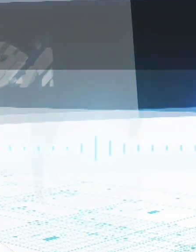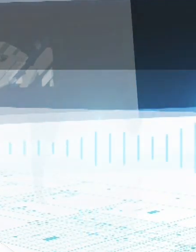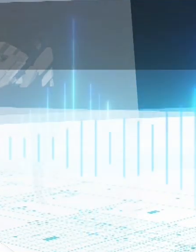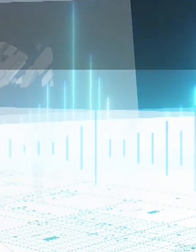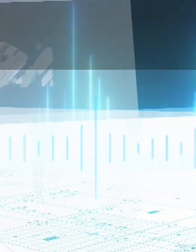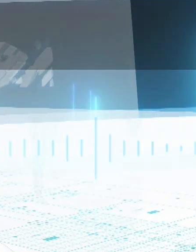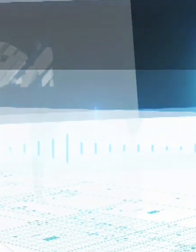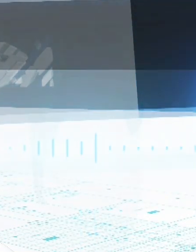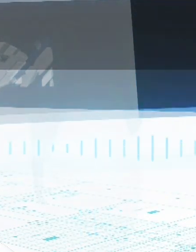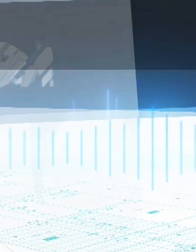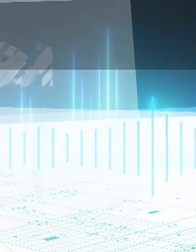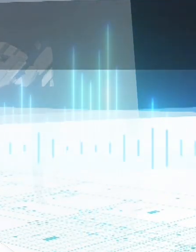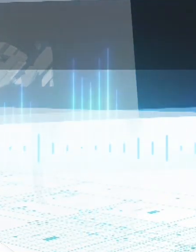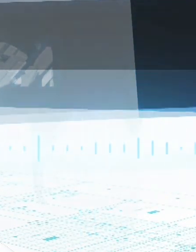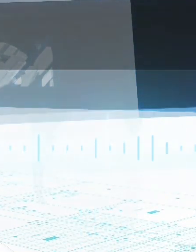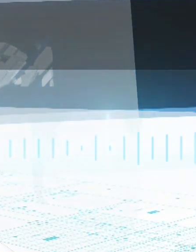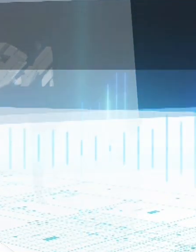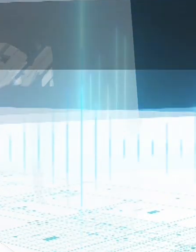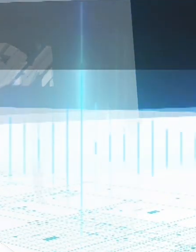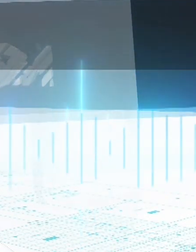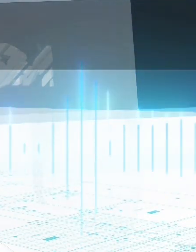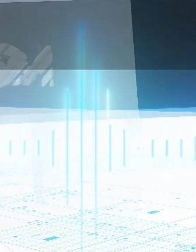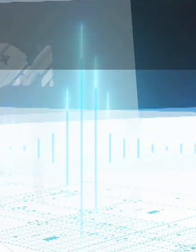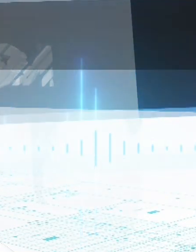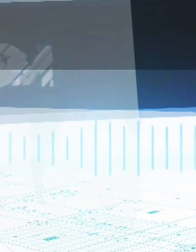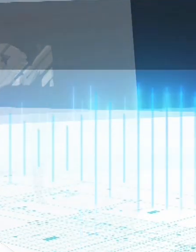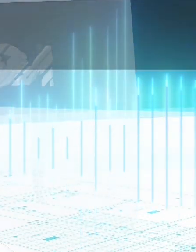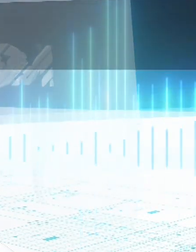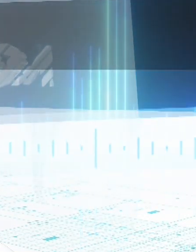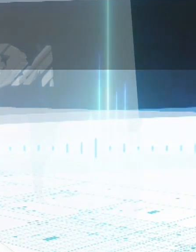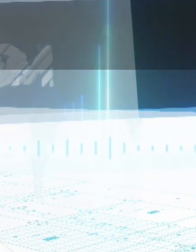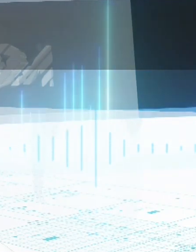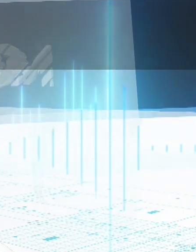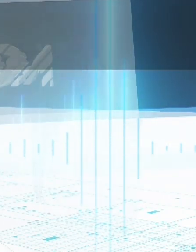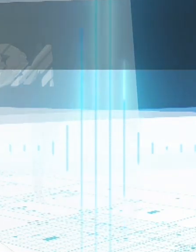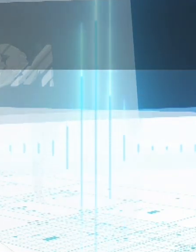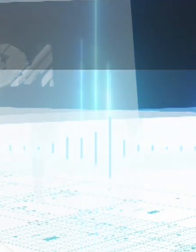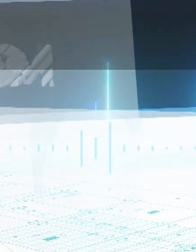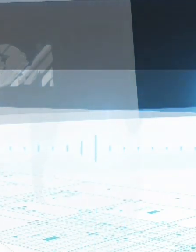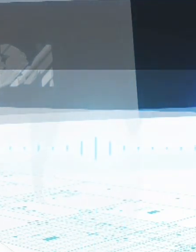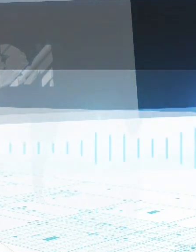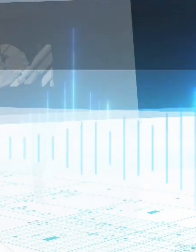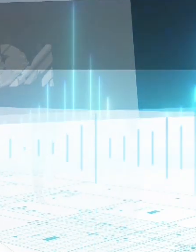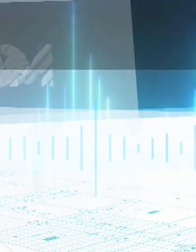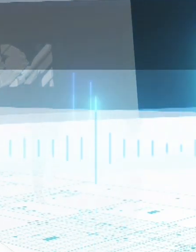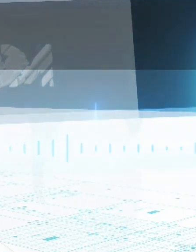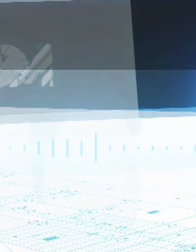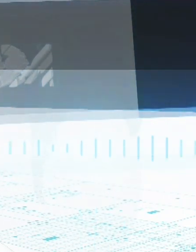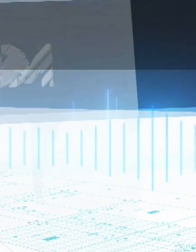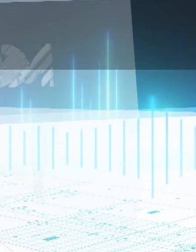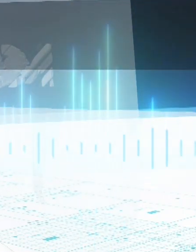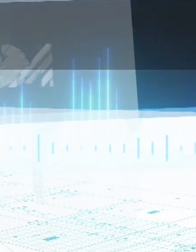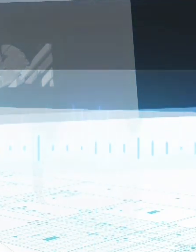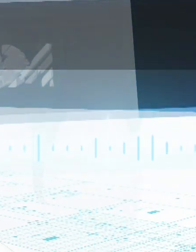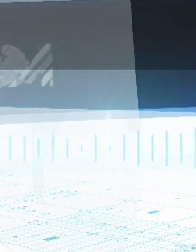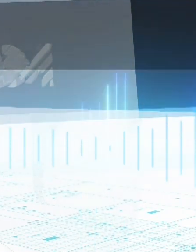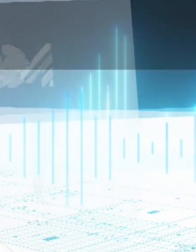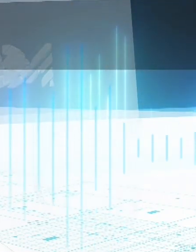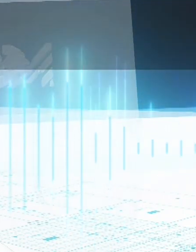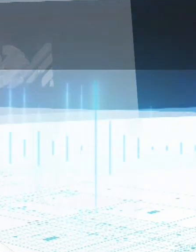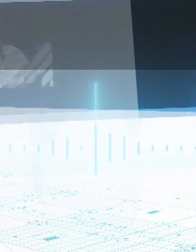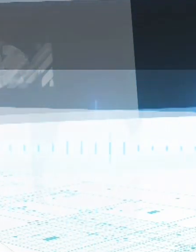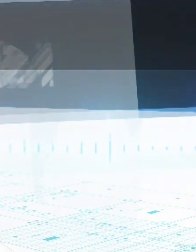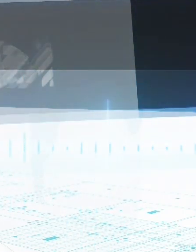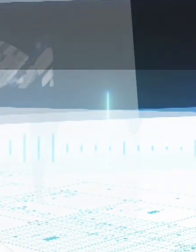el mensaje hoy de aniversario proponía que este día pueda ser nombrado con algún adjetivo, precisamente el Día de la Revolución de